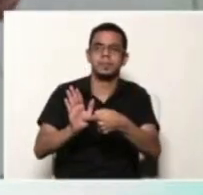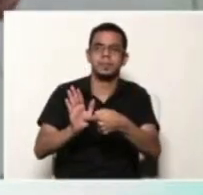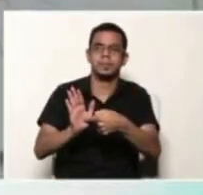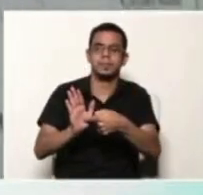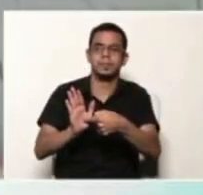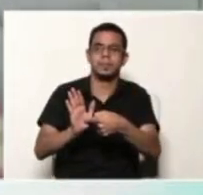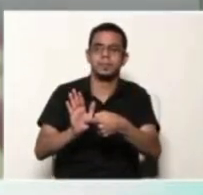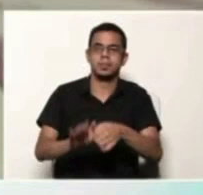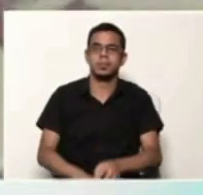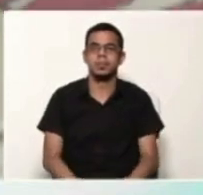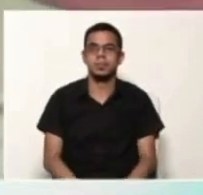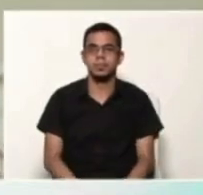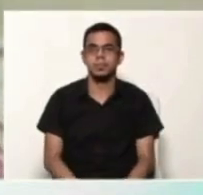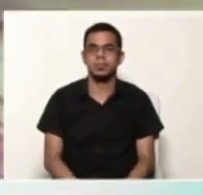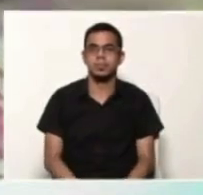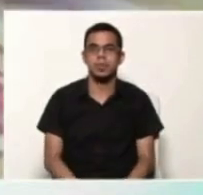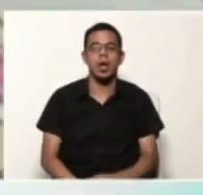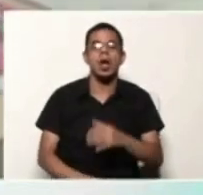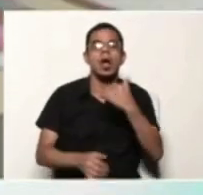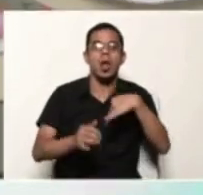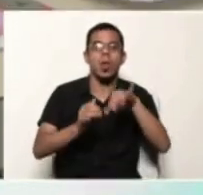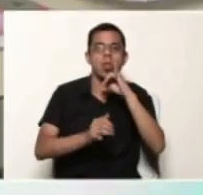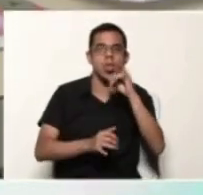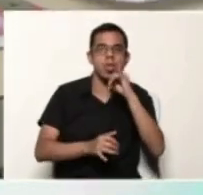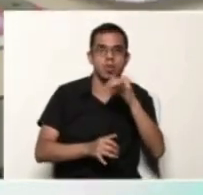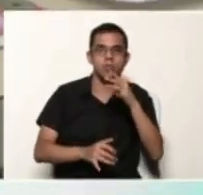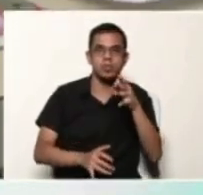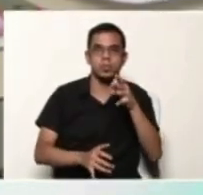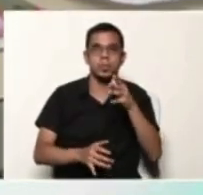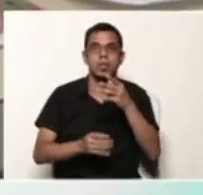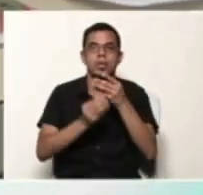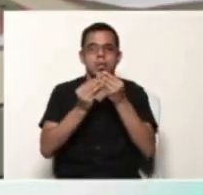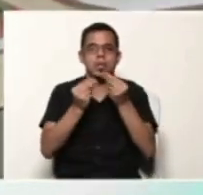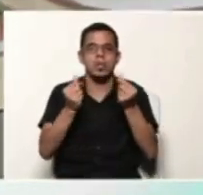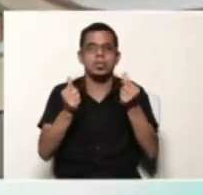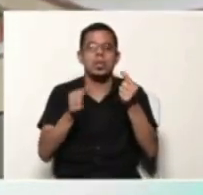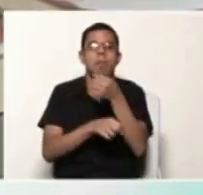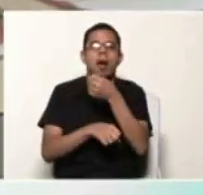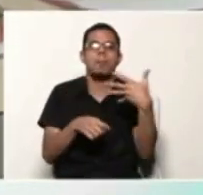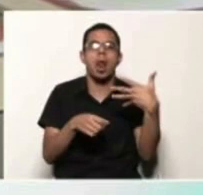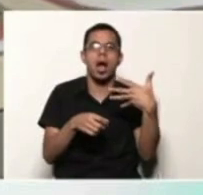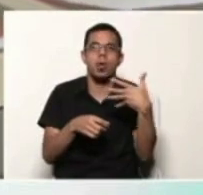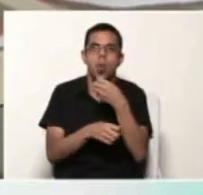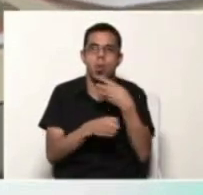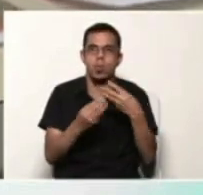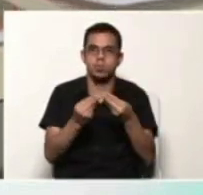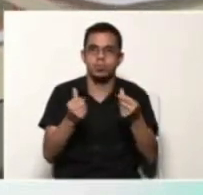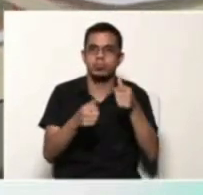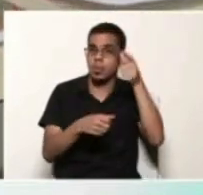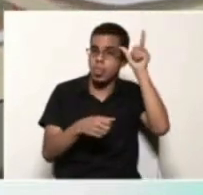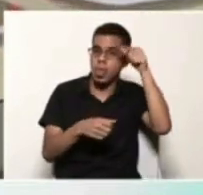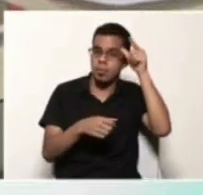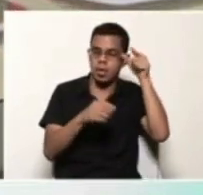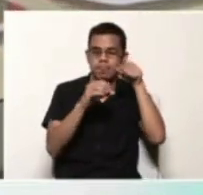aquí, donde contiene vesícula seminal, próstata, cuerpo cavernoso del